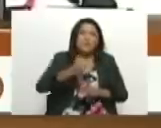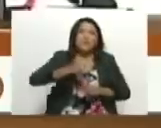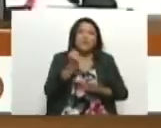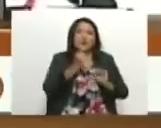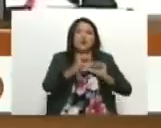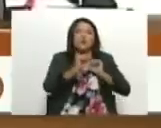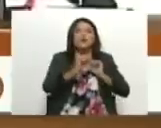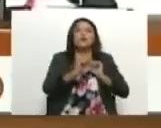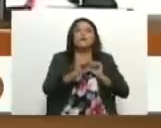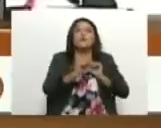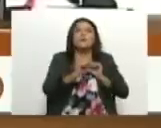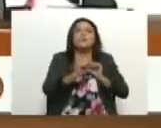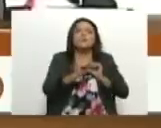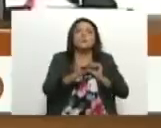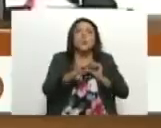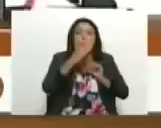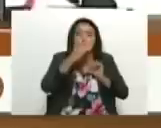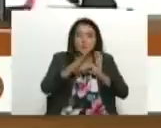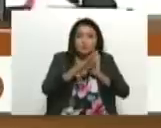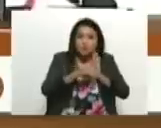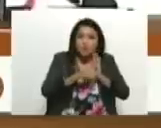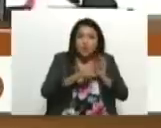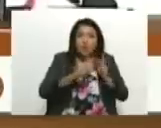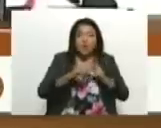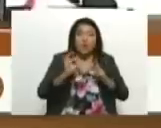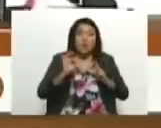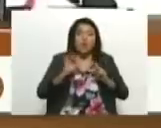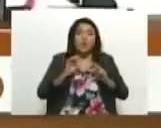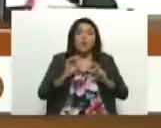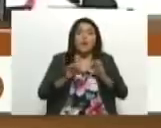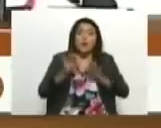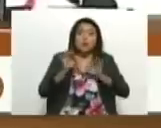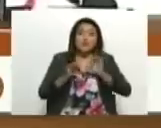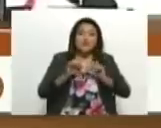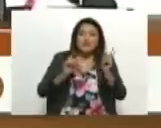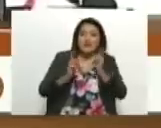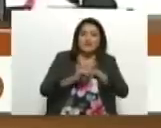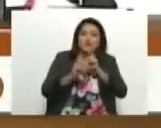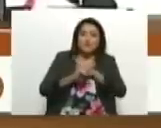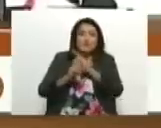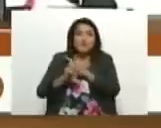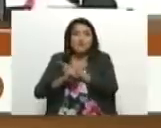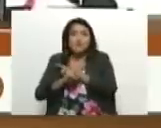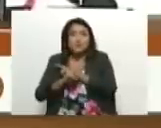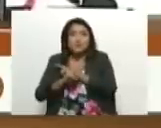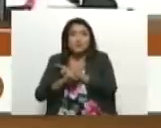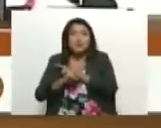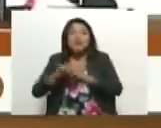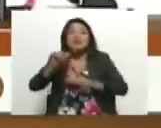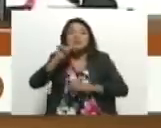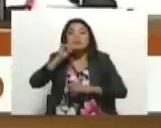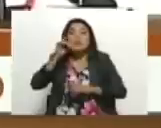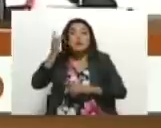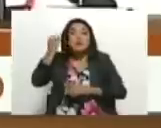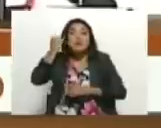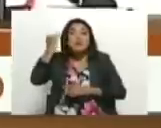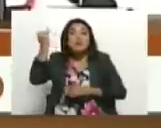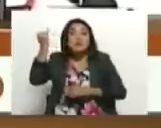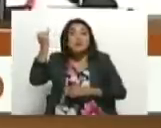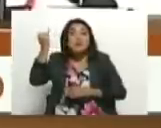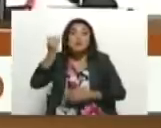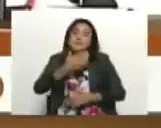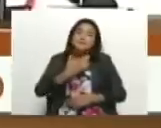la revolución judicial que se ha emprendido por iniciativa del presidente de la República en Consejo de